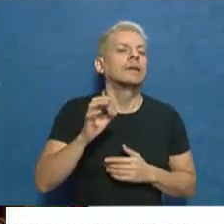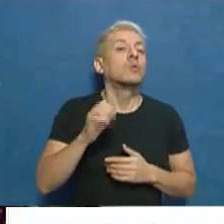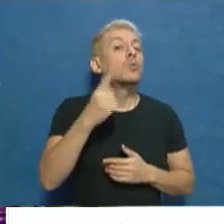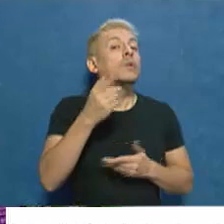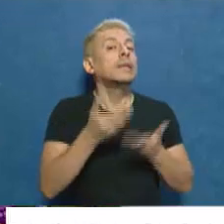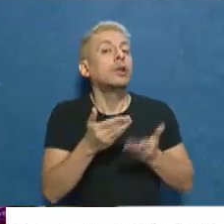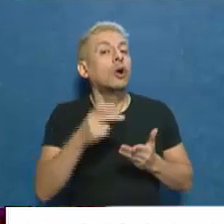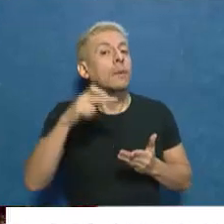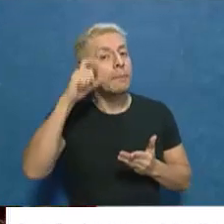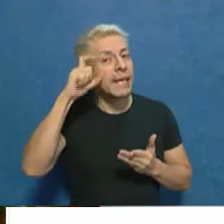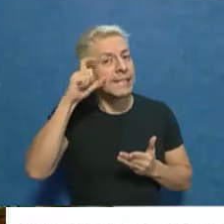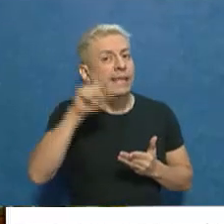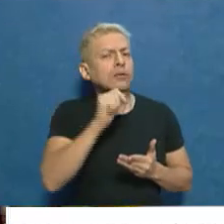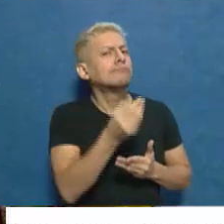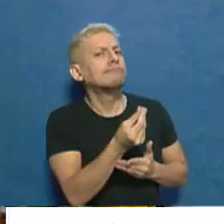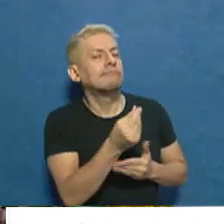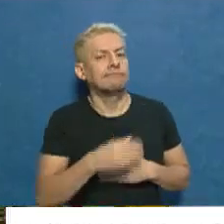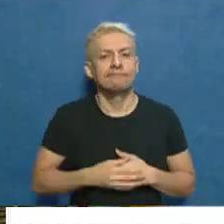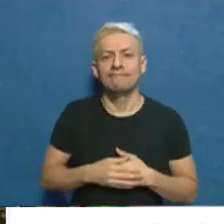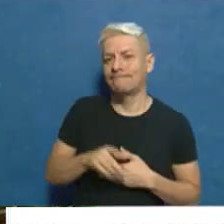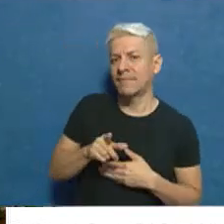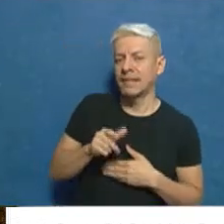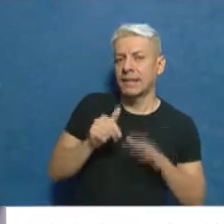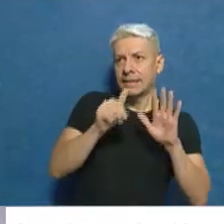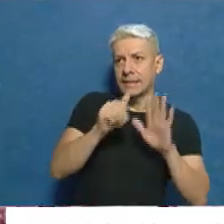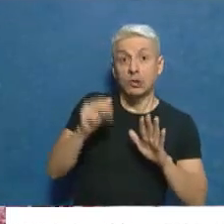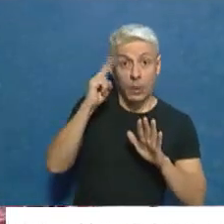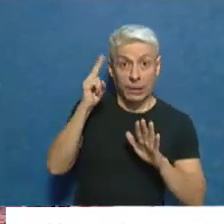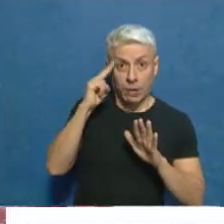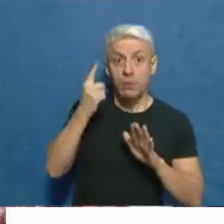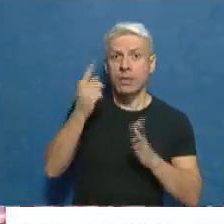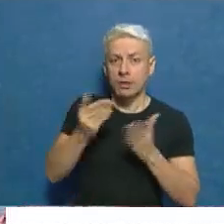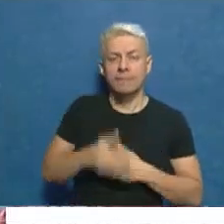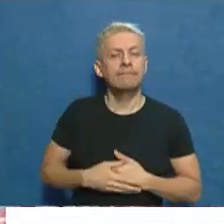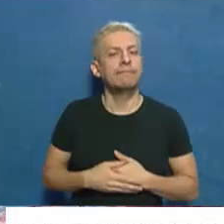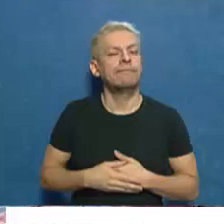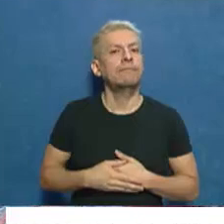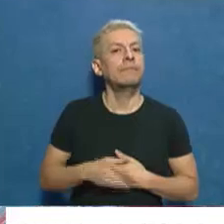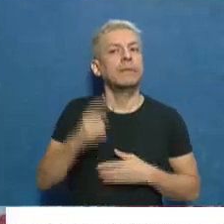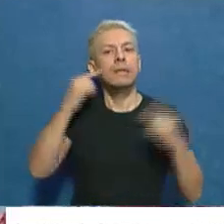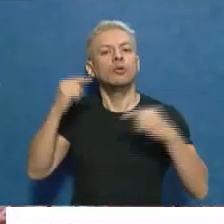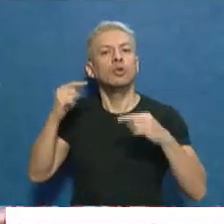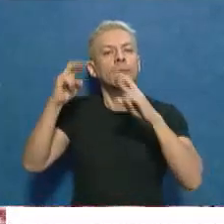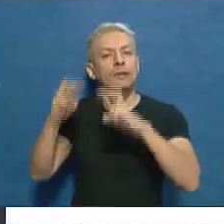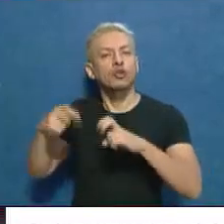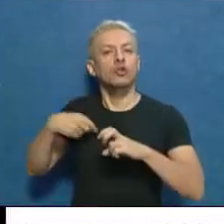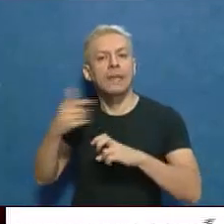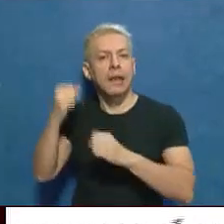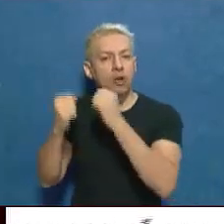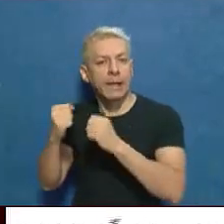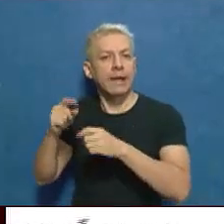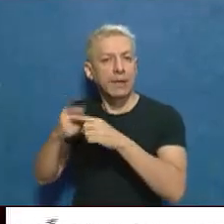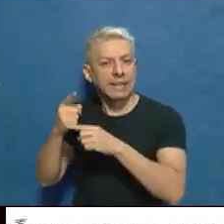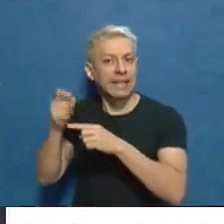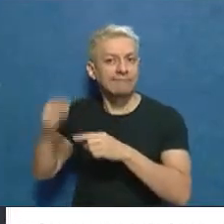peseto, por ejemplo, cuánto sale? Está en 699 kilos. El estudio pertenece al Instituto de Investigación Social, Económica y